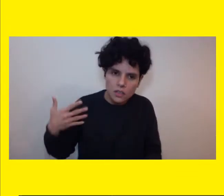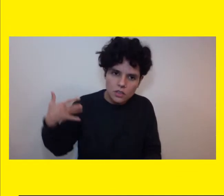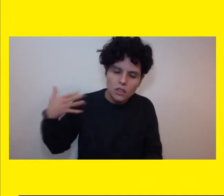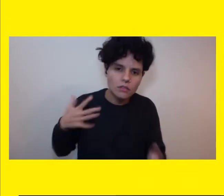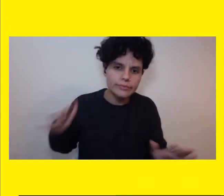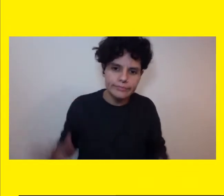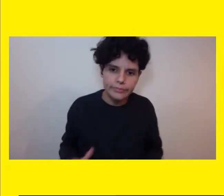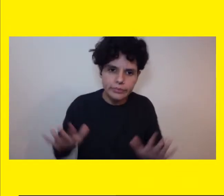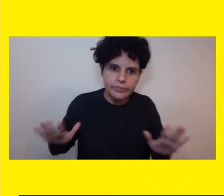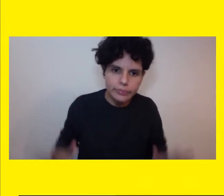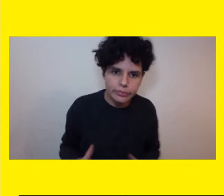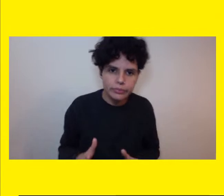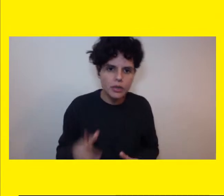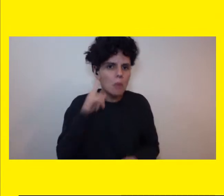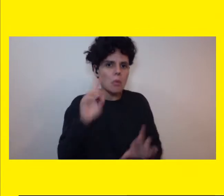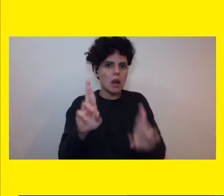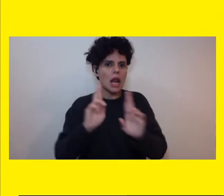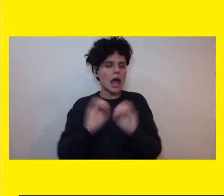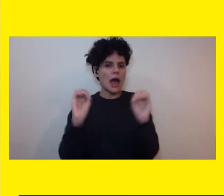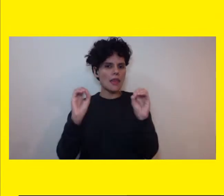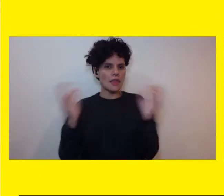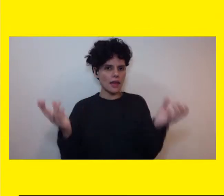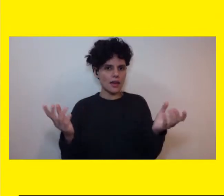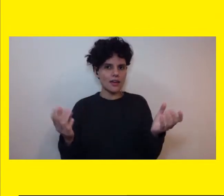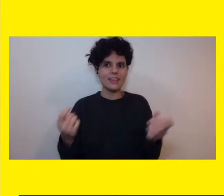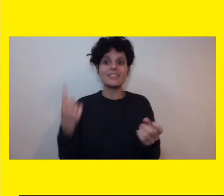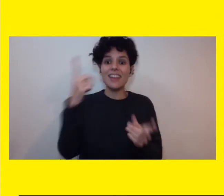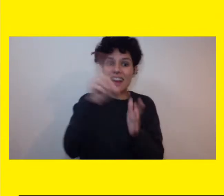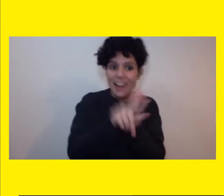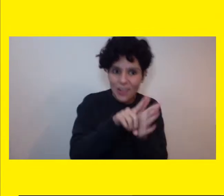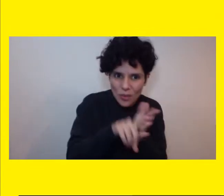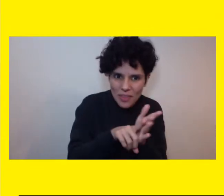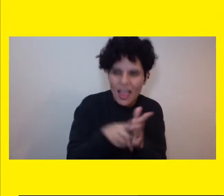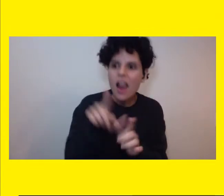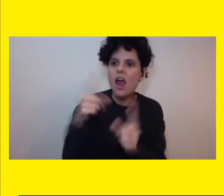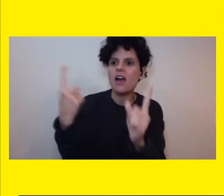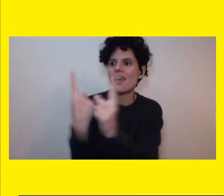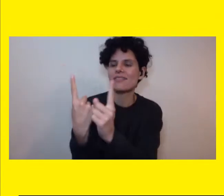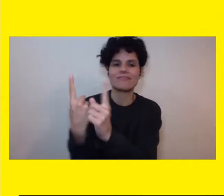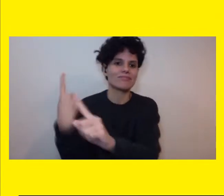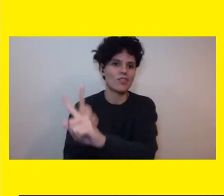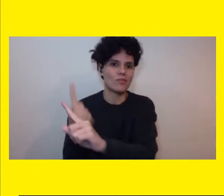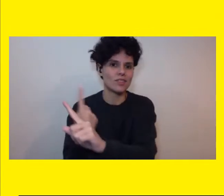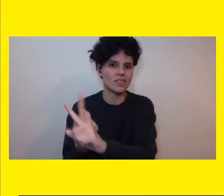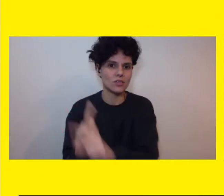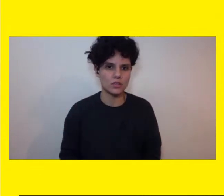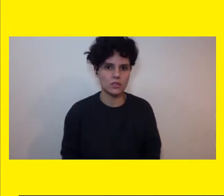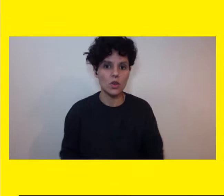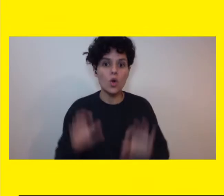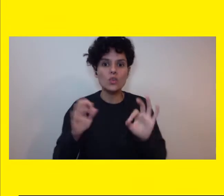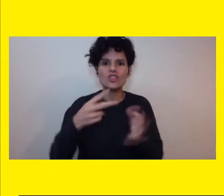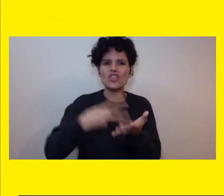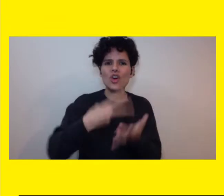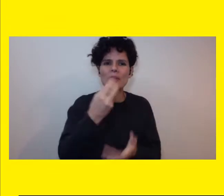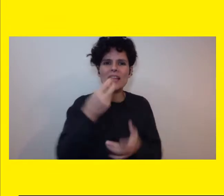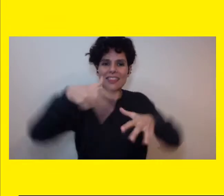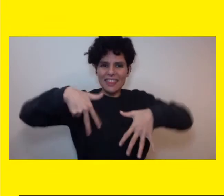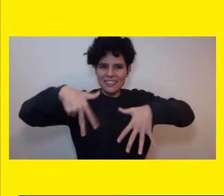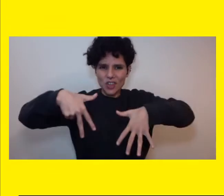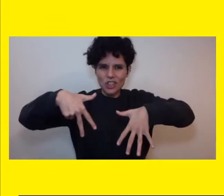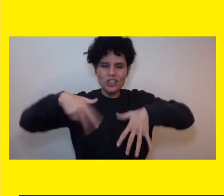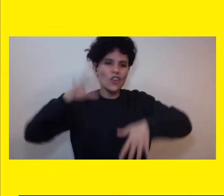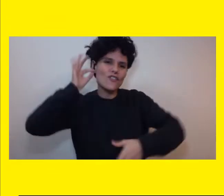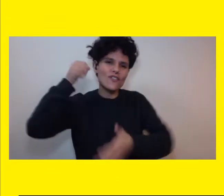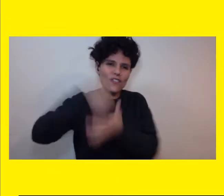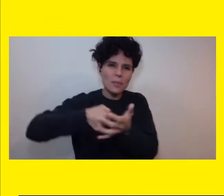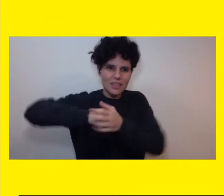Aide con Eva en la cinta. Y por eso es que no sorprende que de ahí aparezca el estallido feminista de 2018, que de ahí